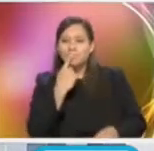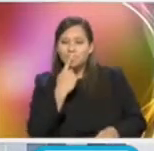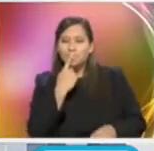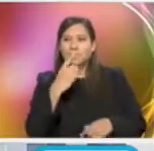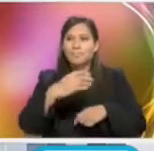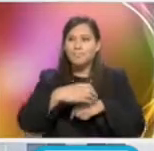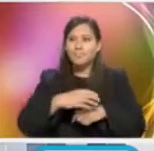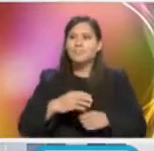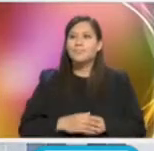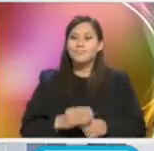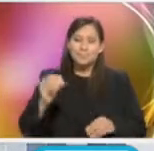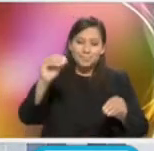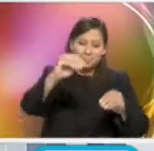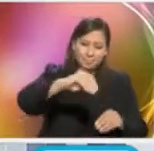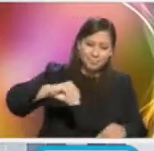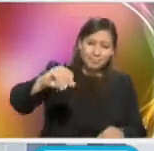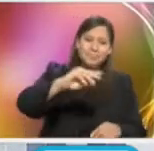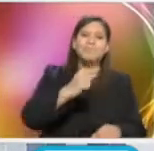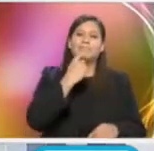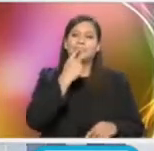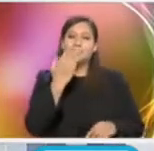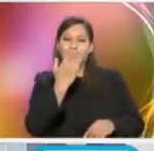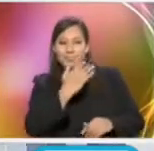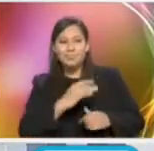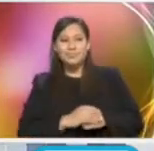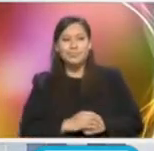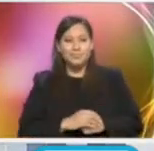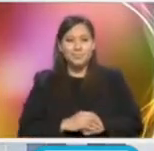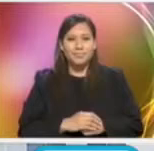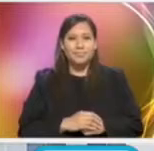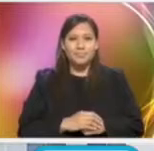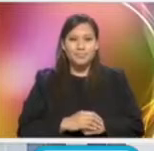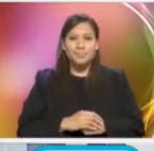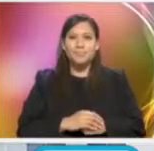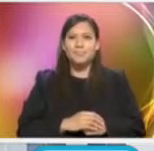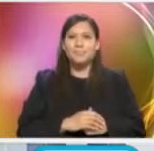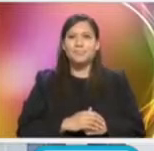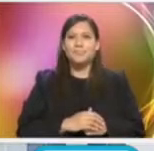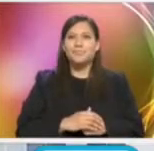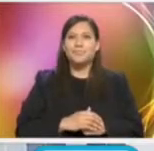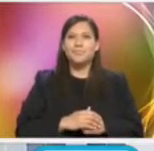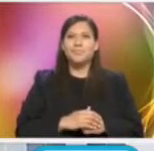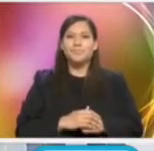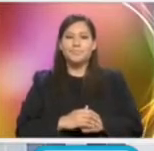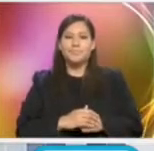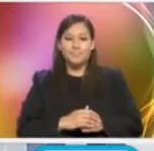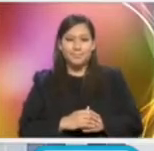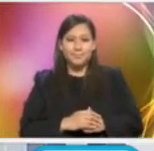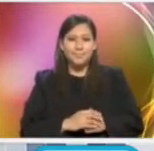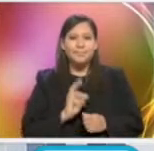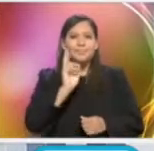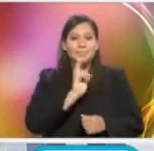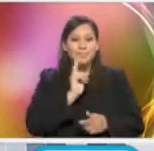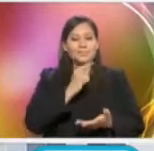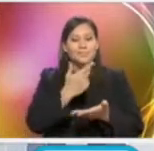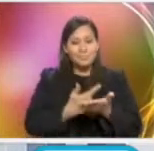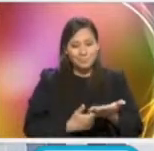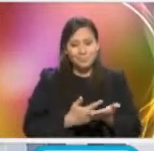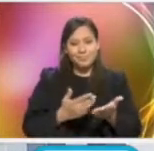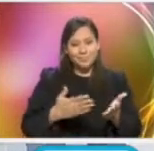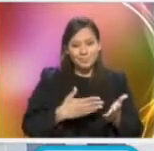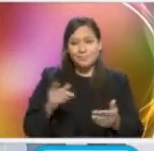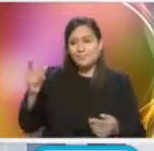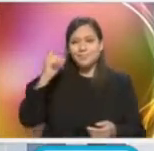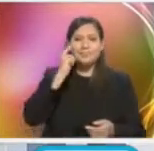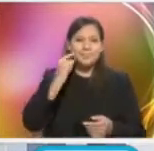Eso sí. Póngale lo sabroso. Póngale. Bueno, Gracias. vamos a seguir con la receta antes de que Quique Empecemos a siga con